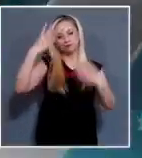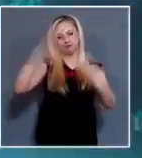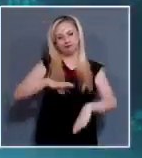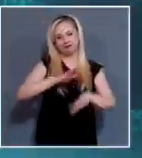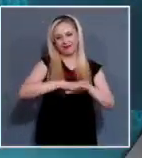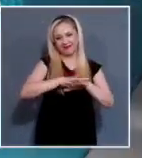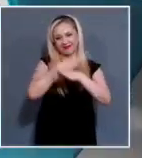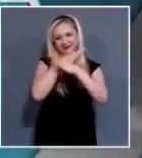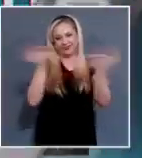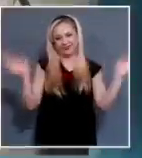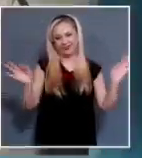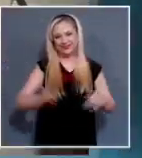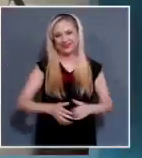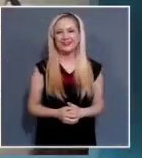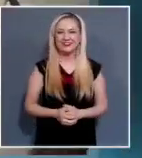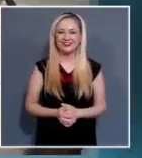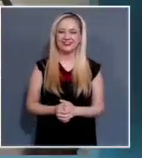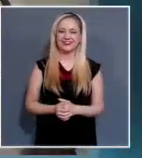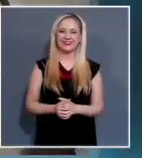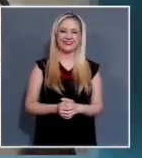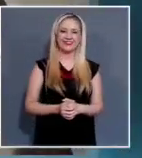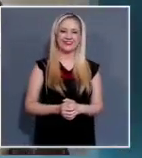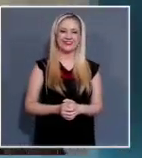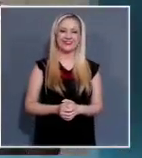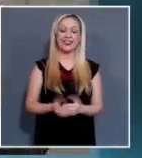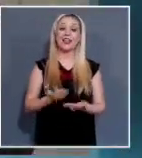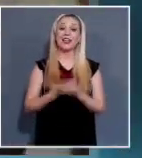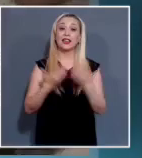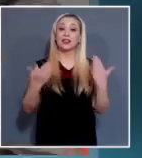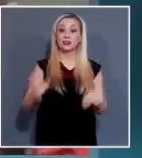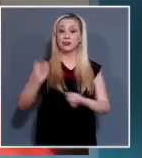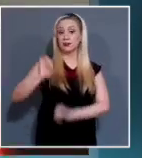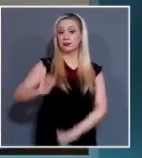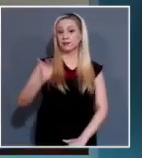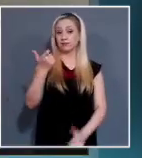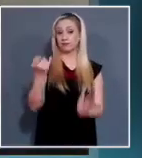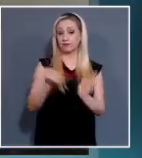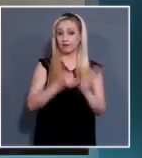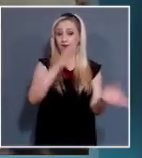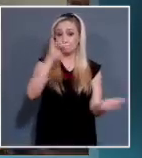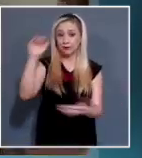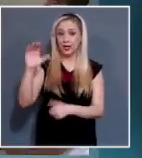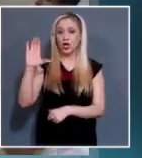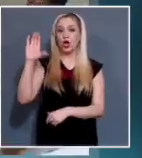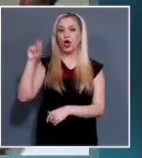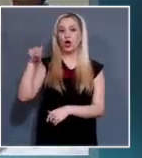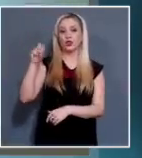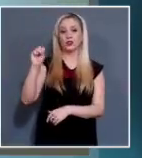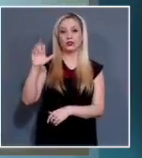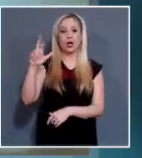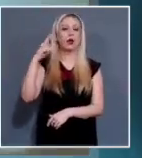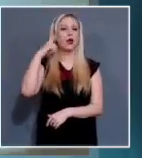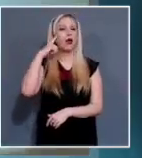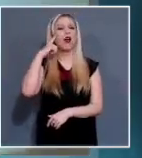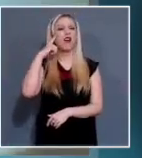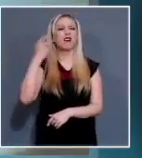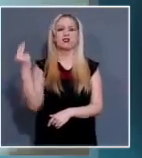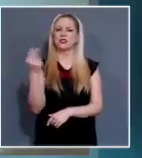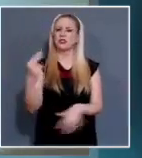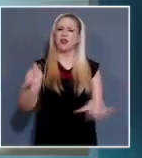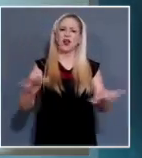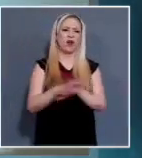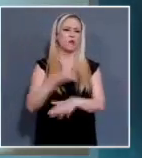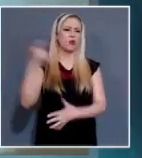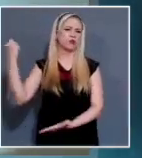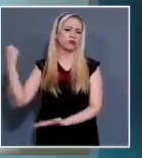México. La Secretaría de Hacienda y la CONSAR analizan actualizar el régimen de inversión al que se destina el dinero